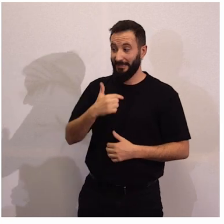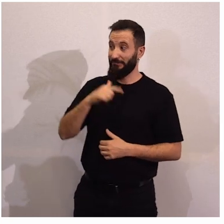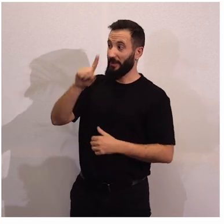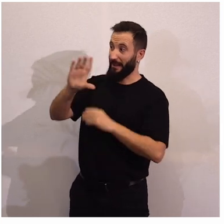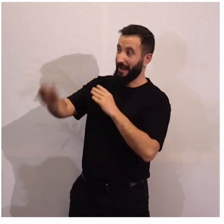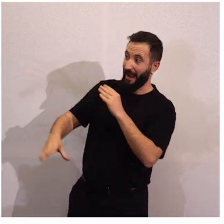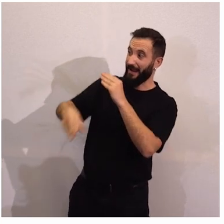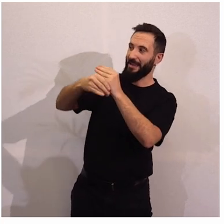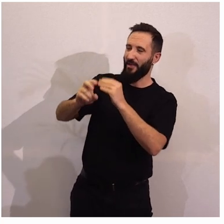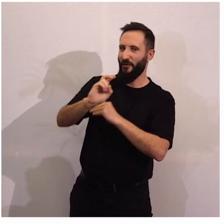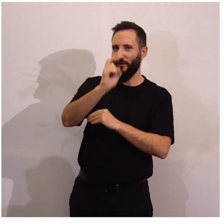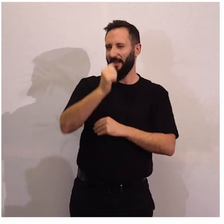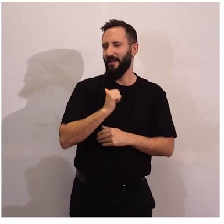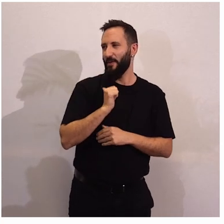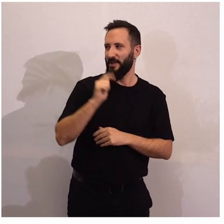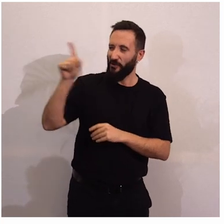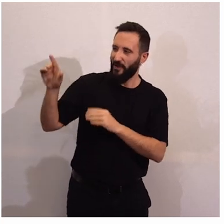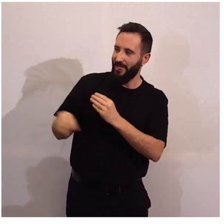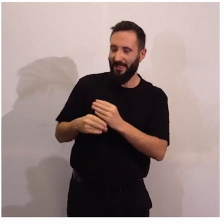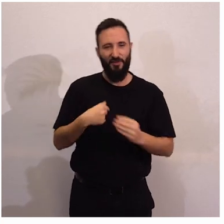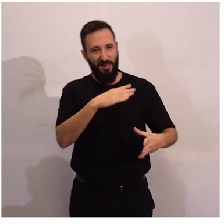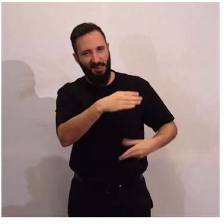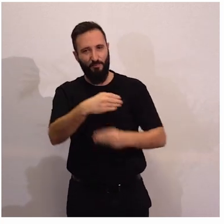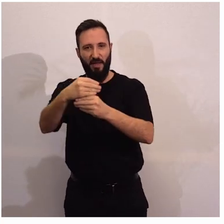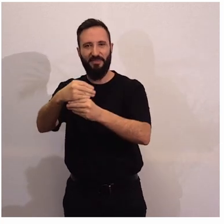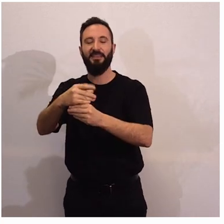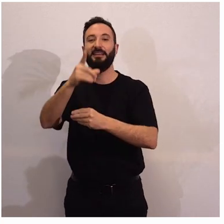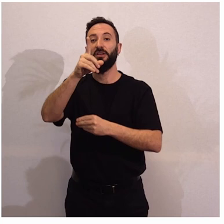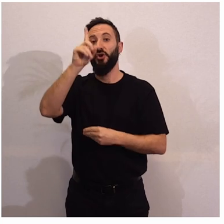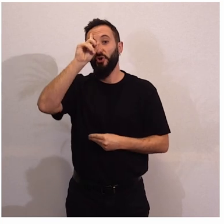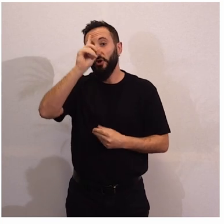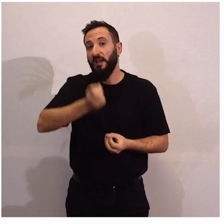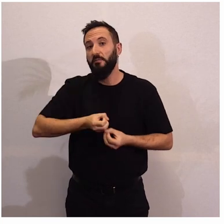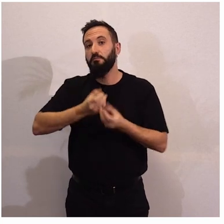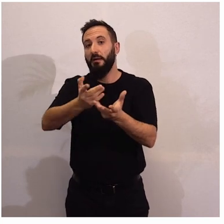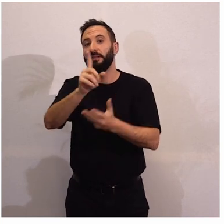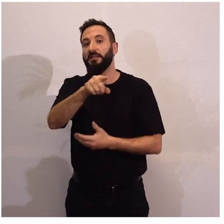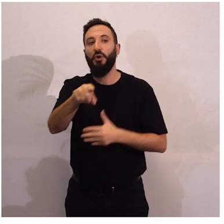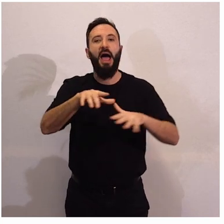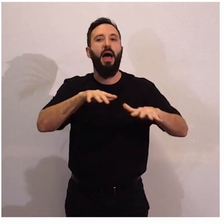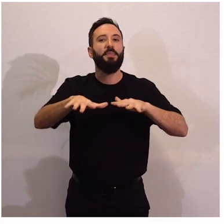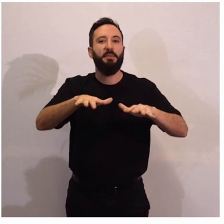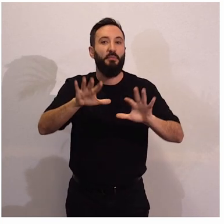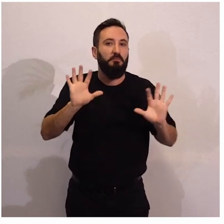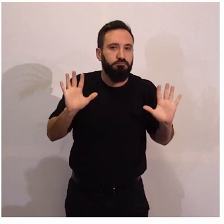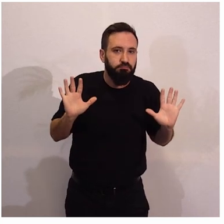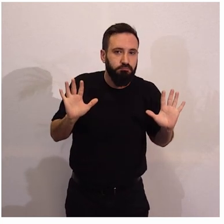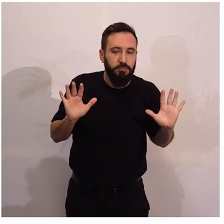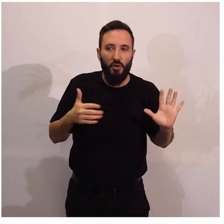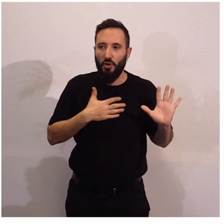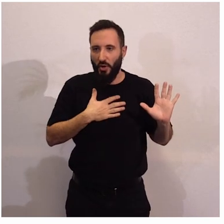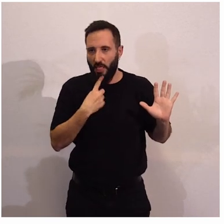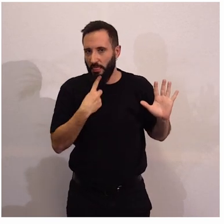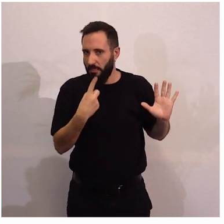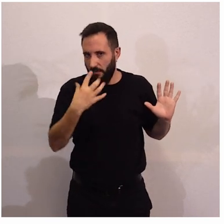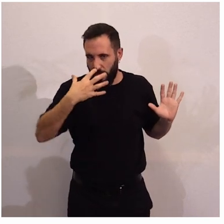añadir también otra cosa, aprovechando. Yo no sé si esto se puede decir activista o no, pero lo que sí os puedo asegurar